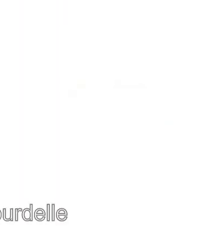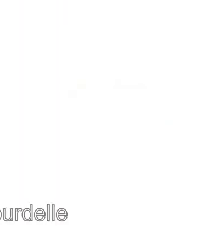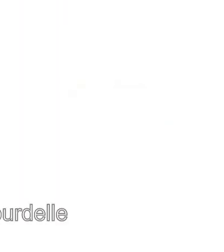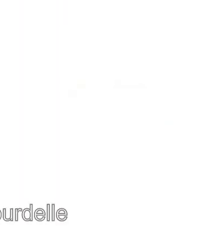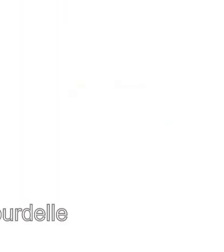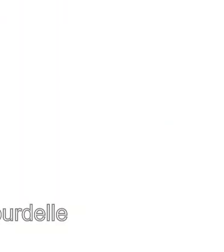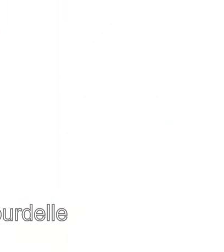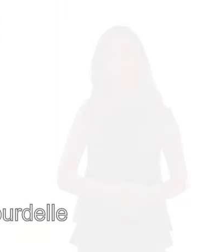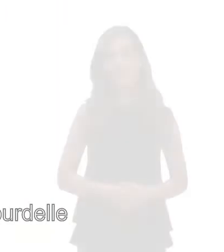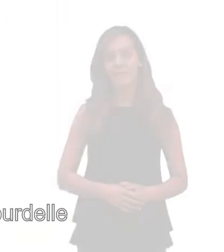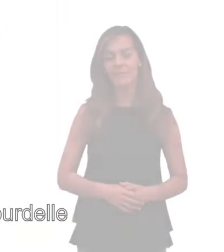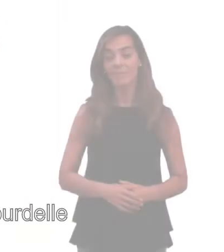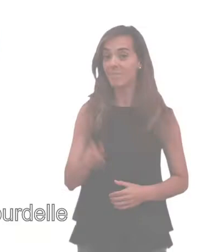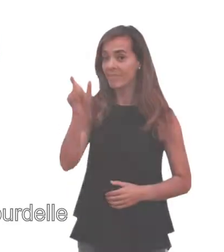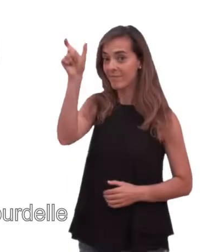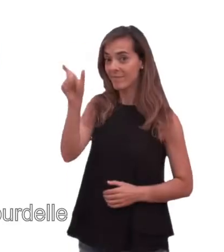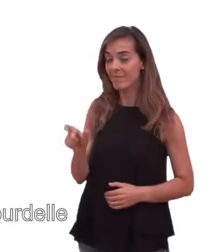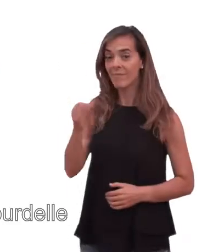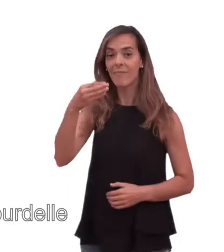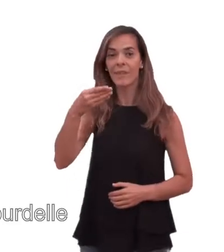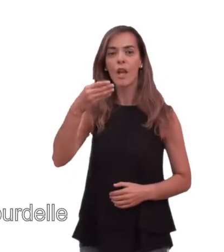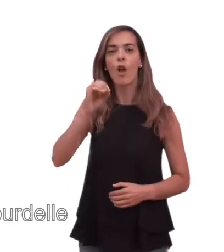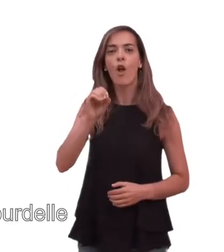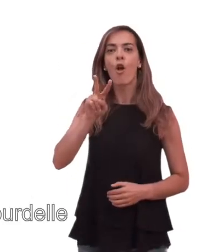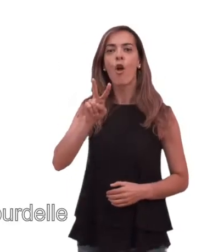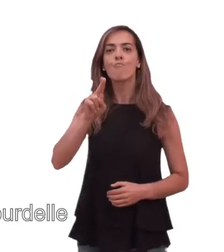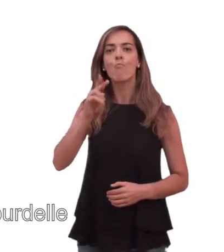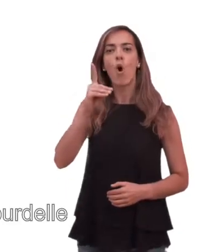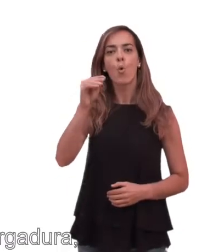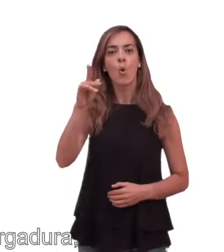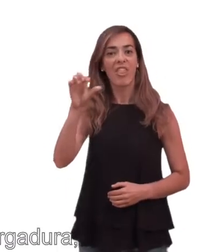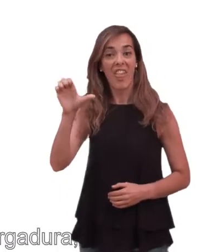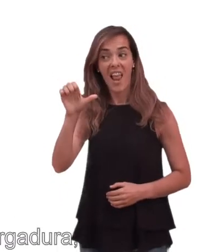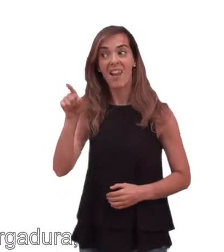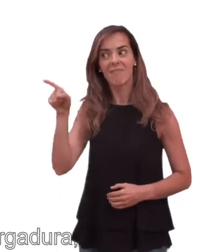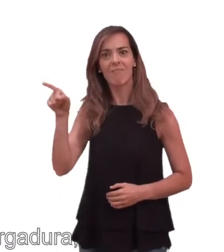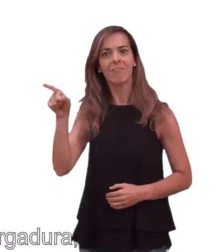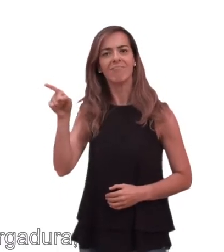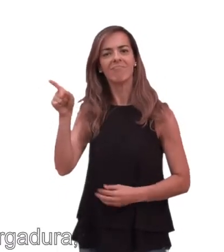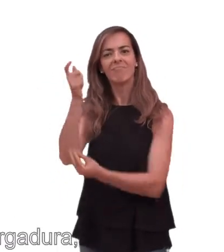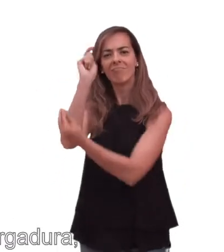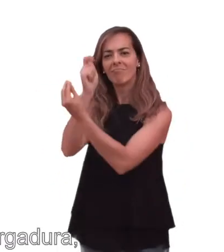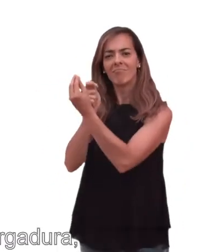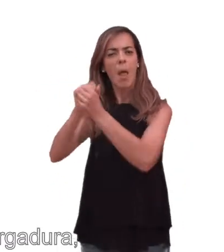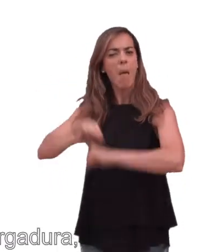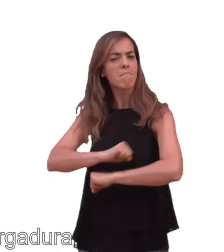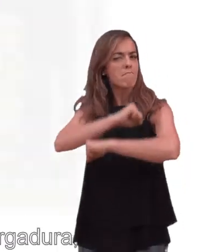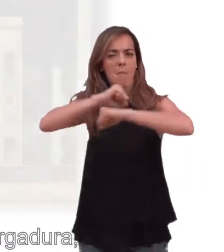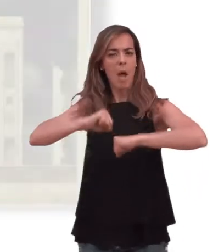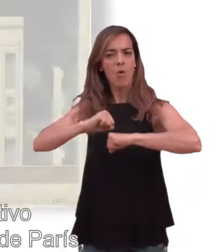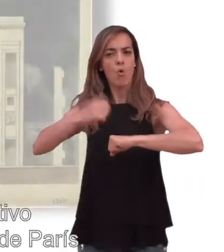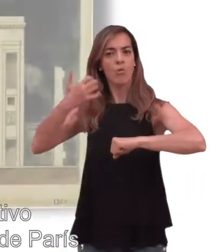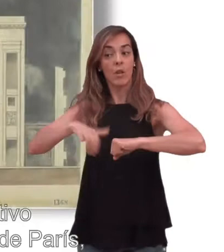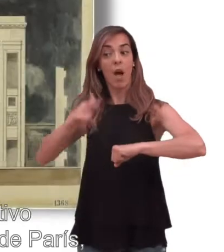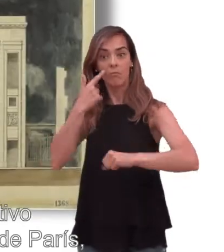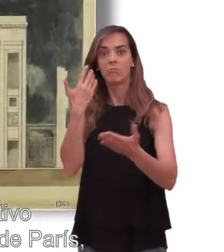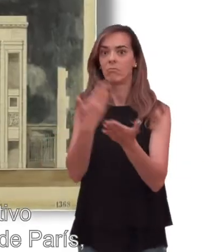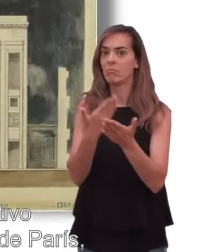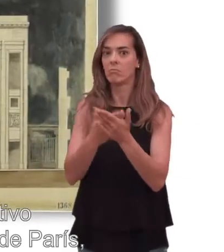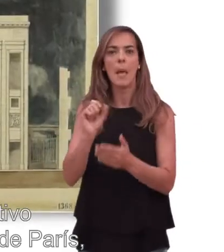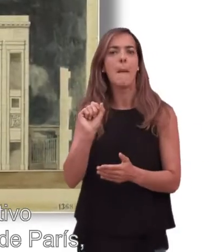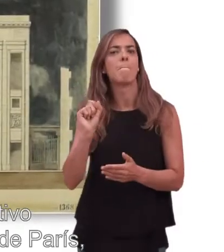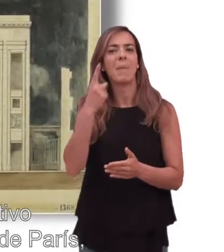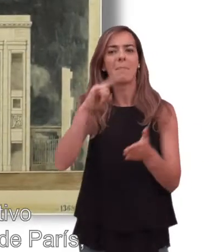La madurez como creador de Bourdel quedó de manifiesto ya en su primer proyecto de envergadura, el